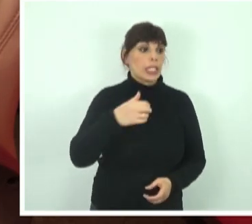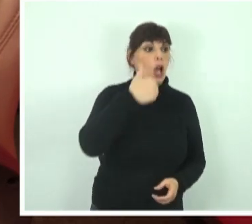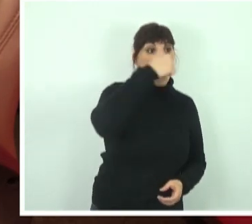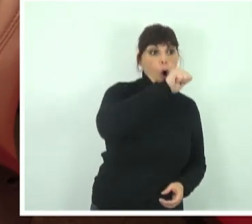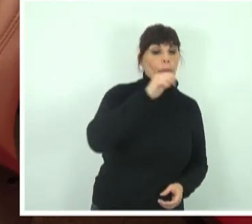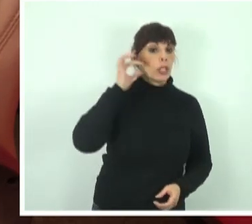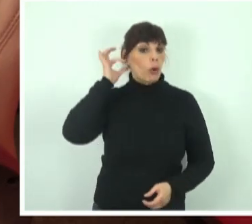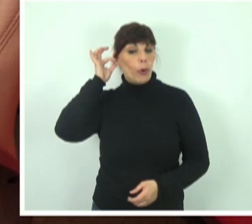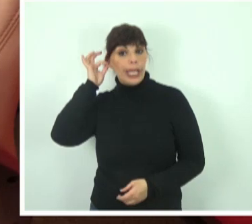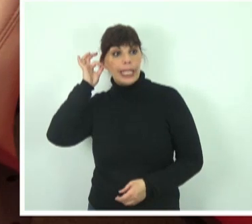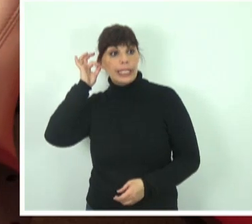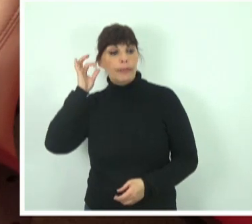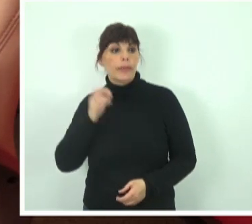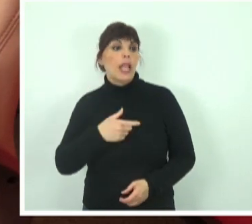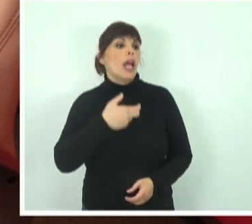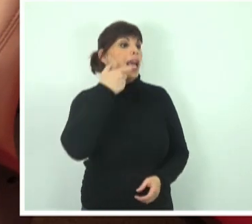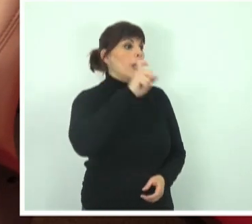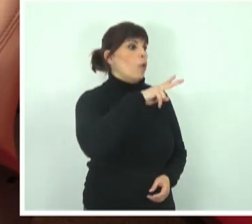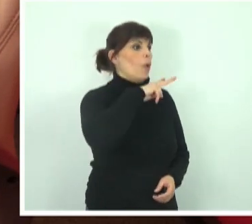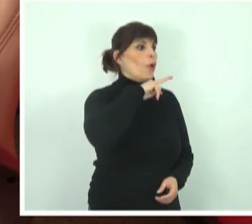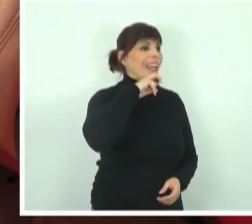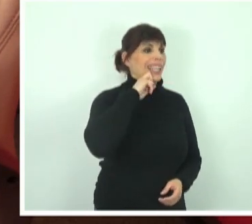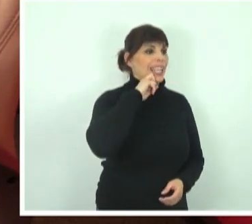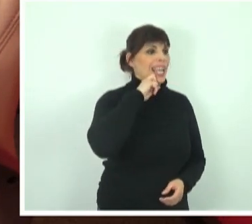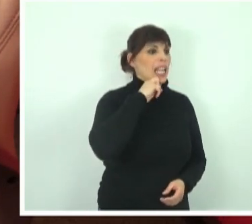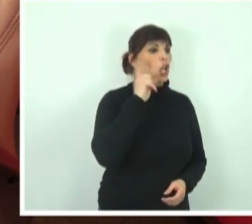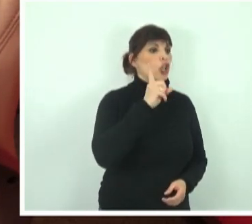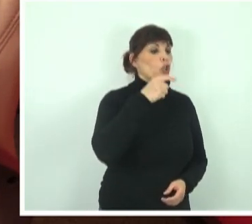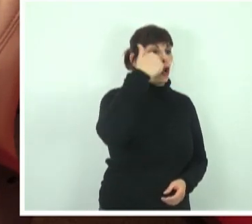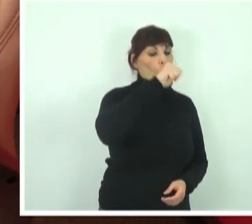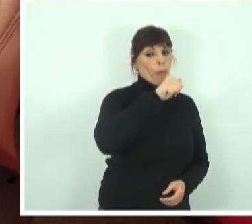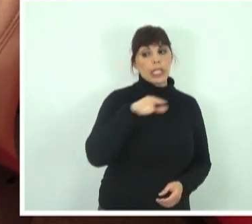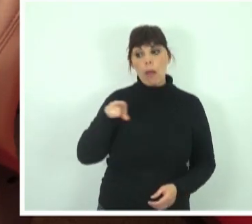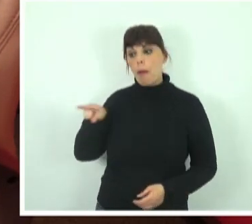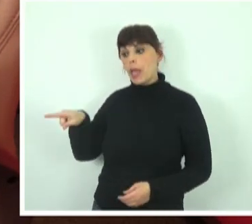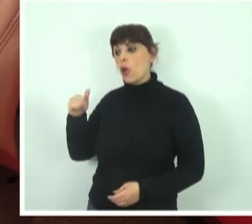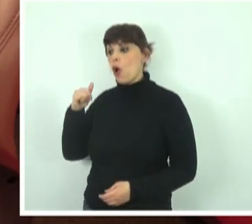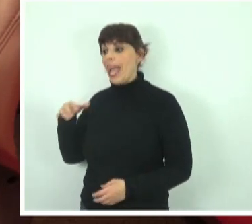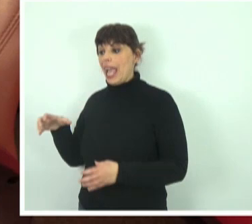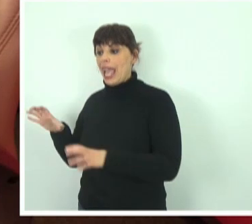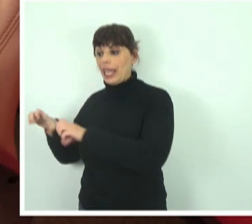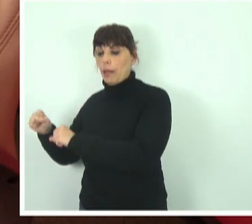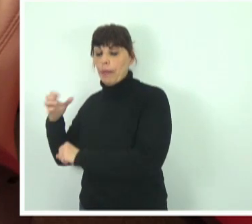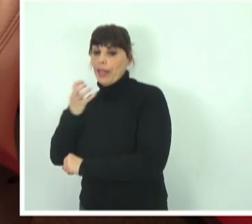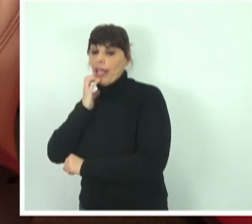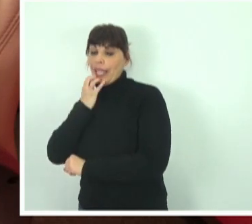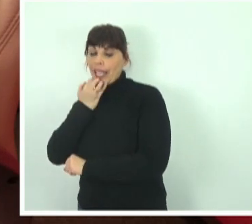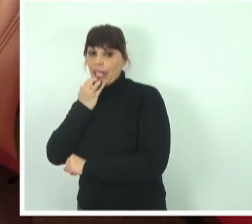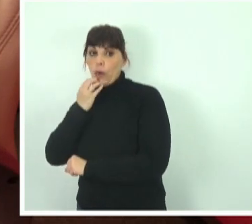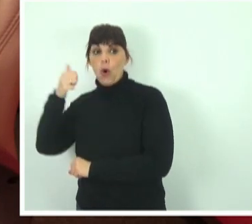hombres. Entonces ellos tenían el poder sobre esa ciudad. Ahora se te abre un poco la